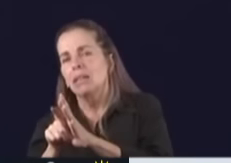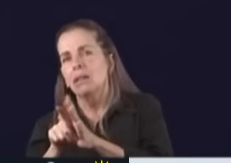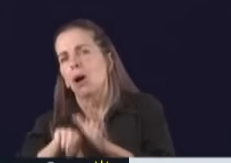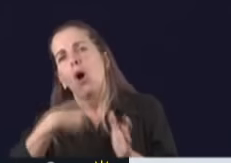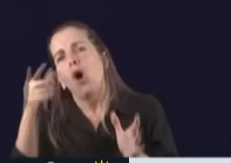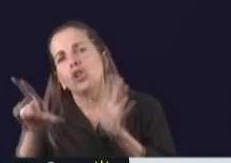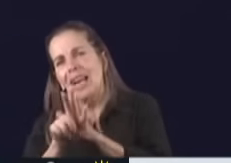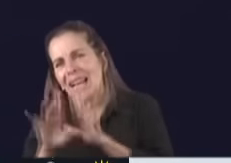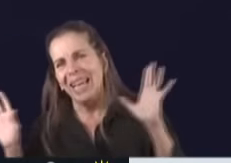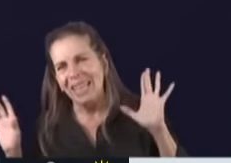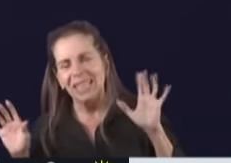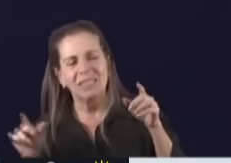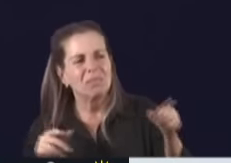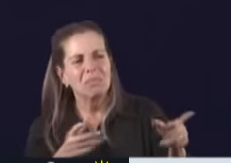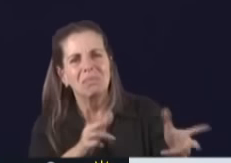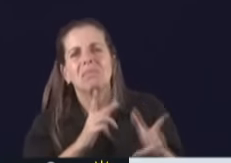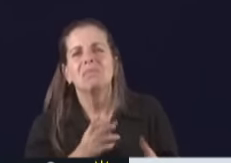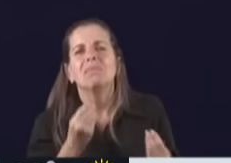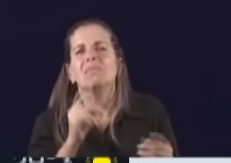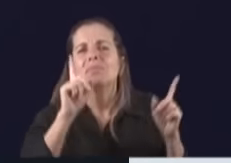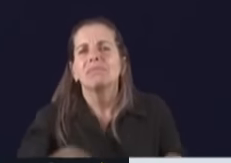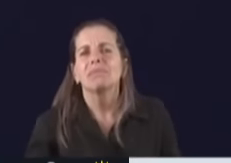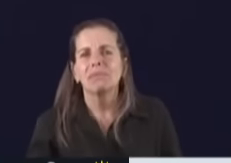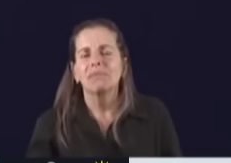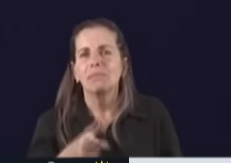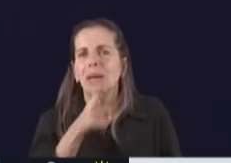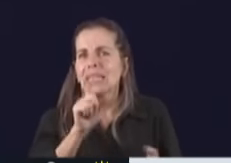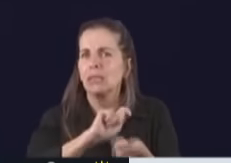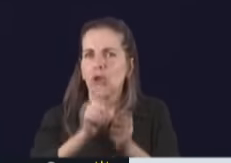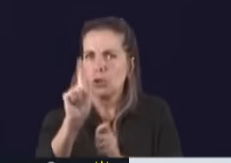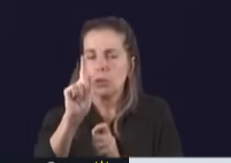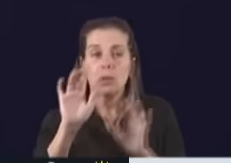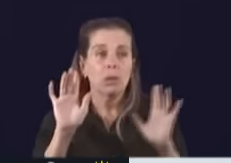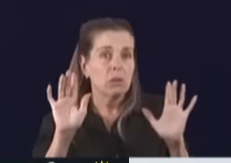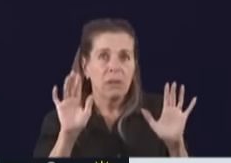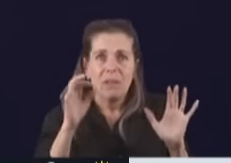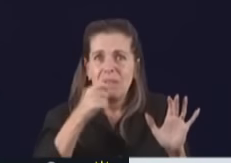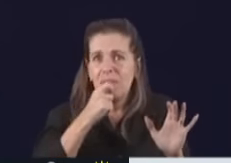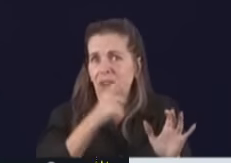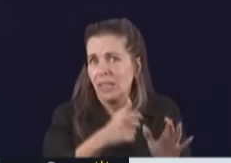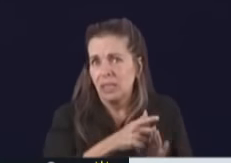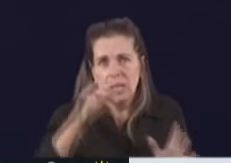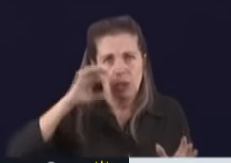No sé puntualmente a qué te referís, pero no habría modificaciones. A los aportes obligatorios.